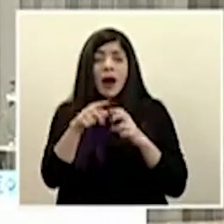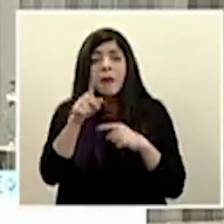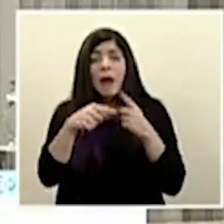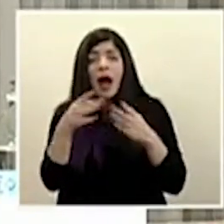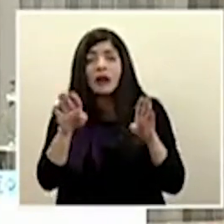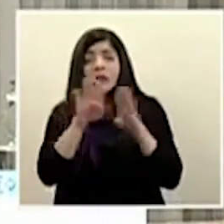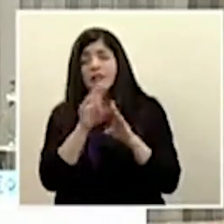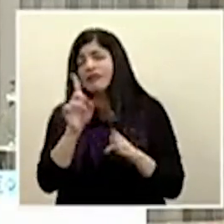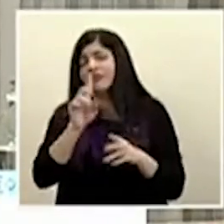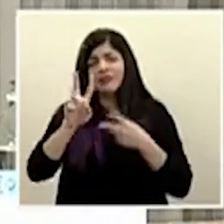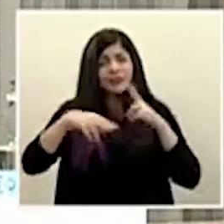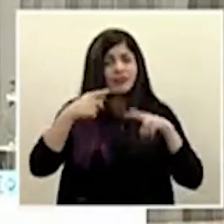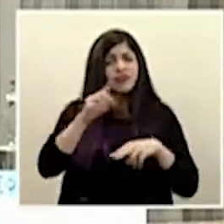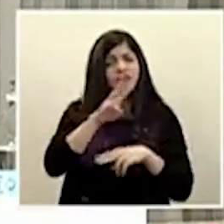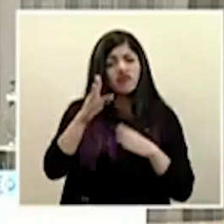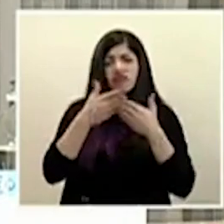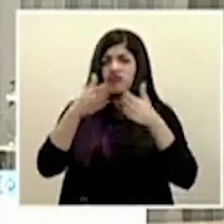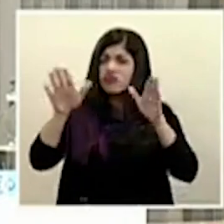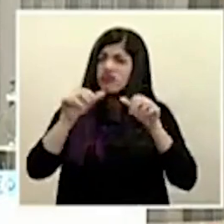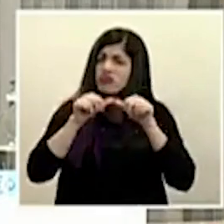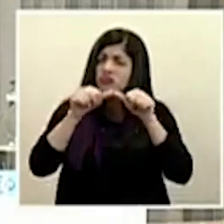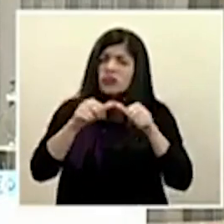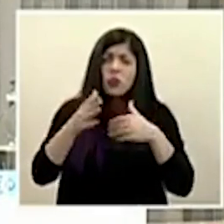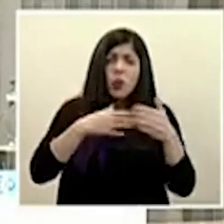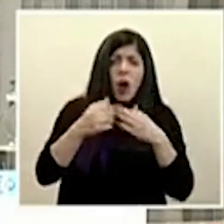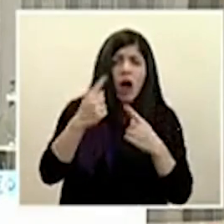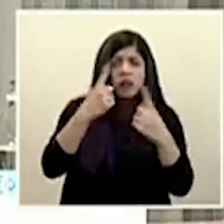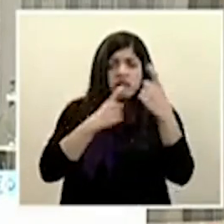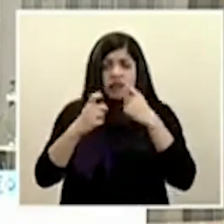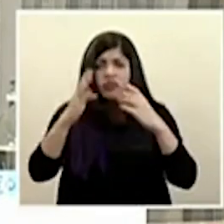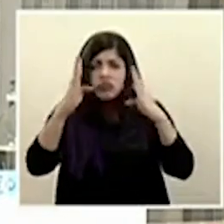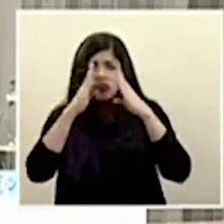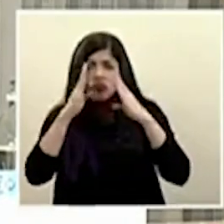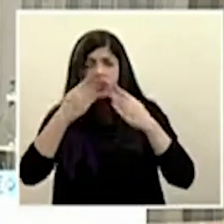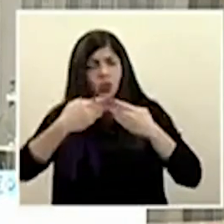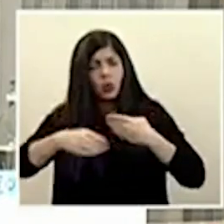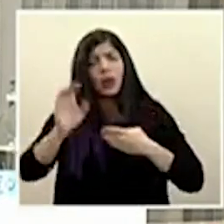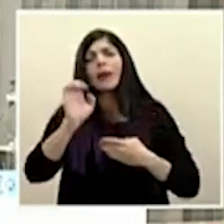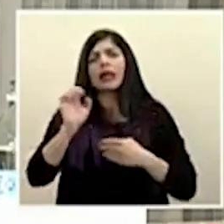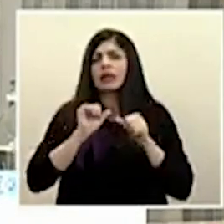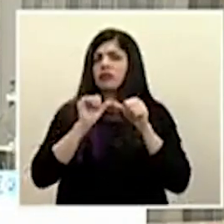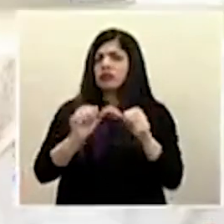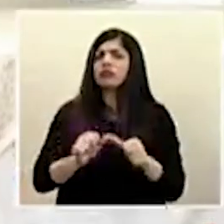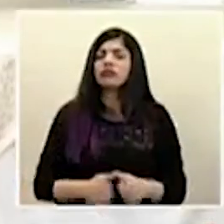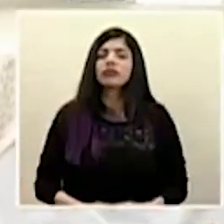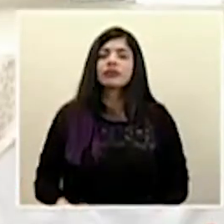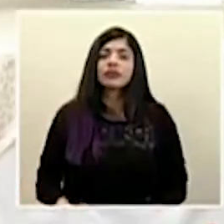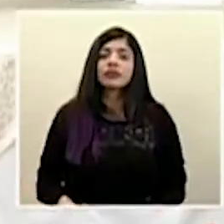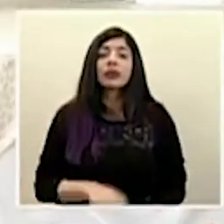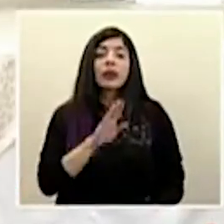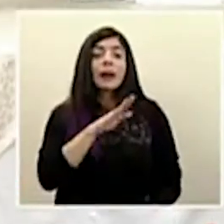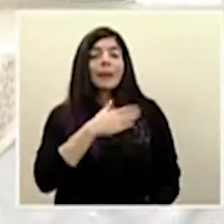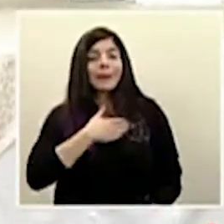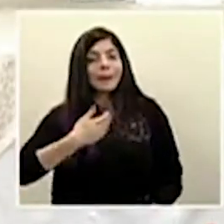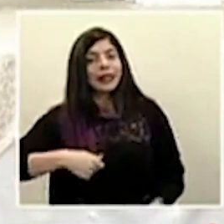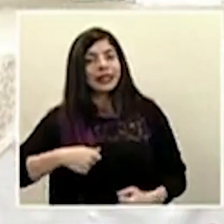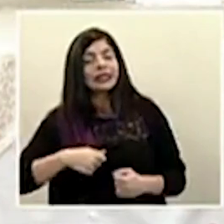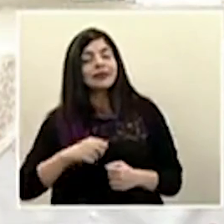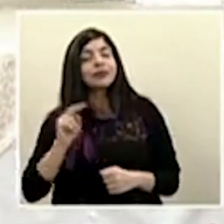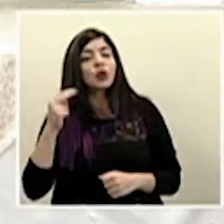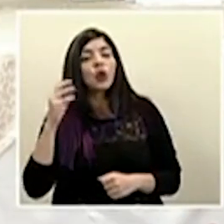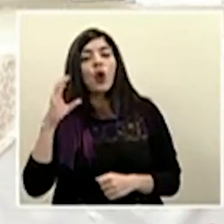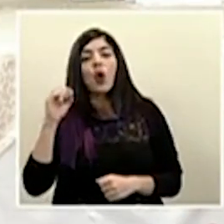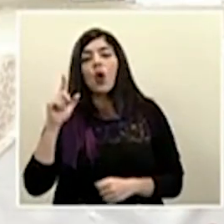funcionar, al contrario, estará abierta para atender las solicitudes durante este periodo de emergencia. Para el presidente de la República,